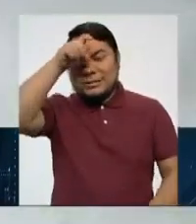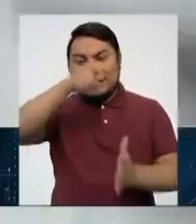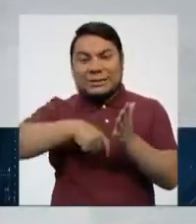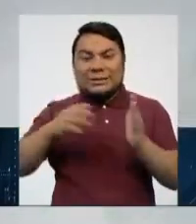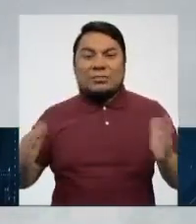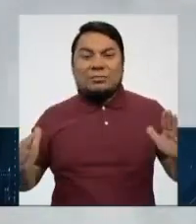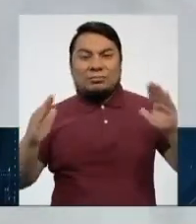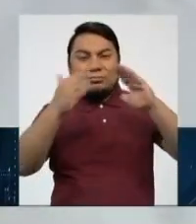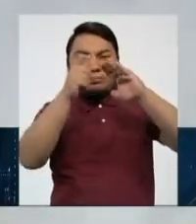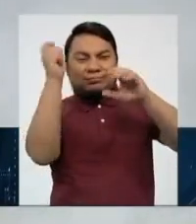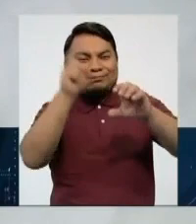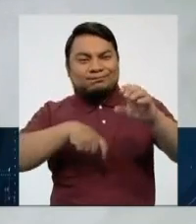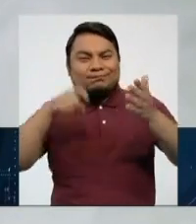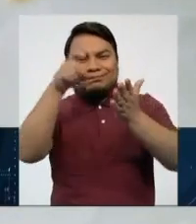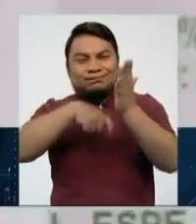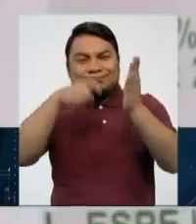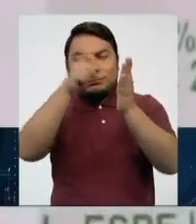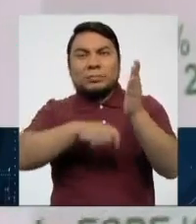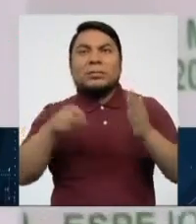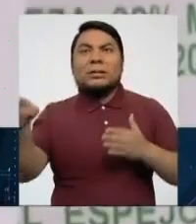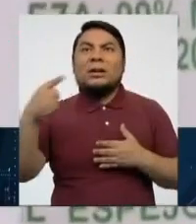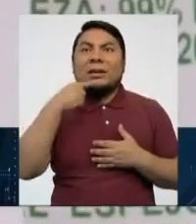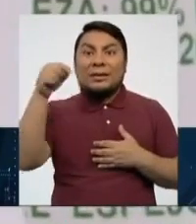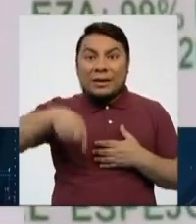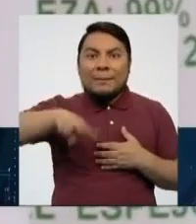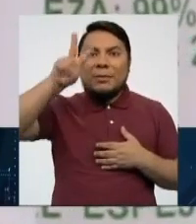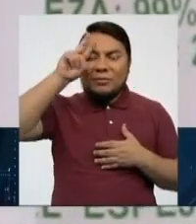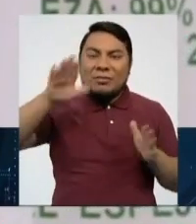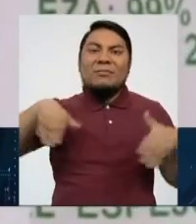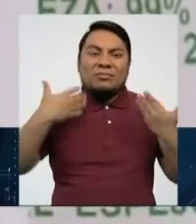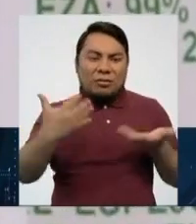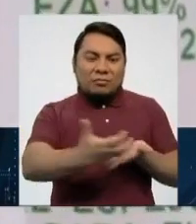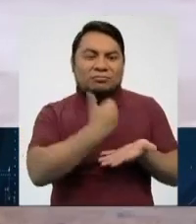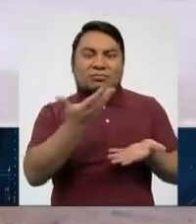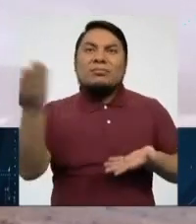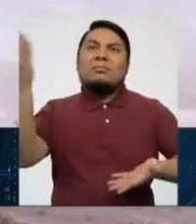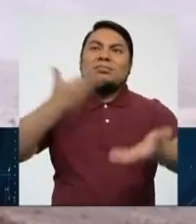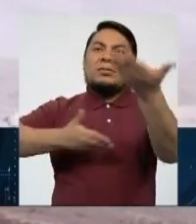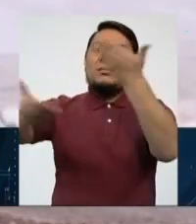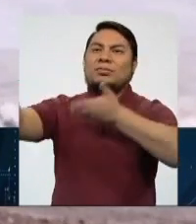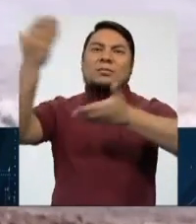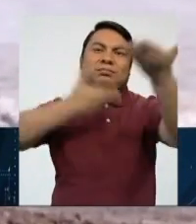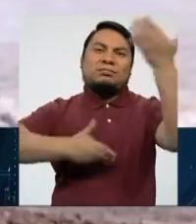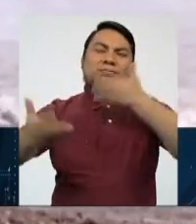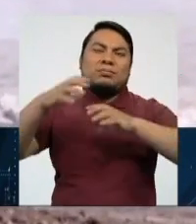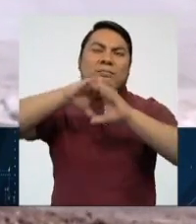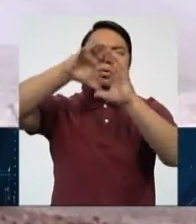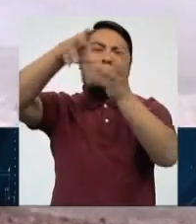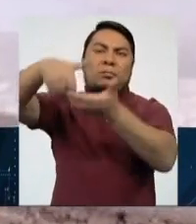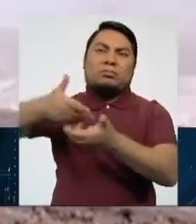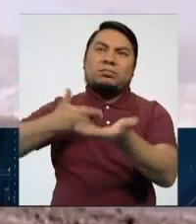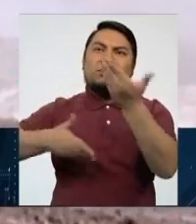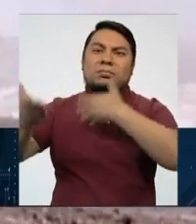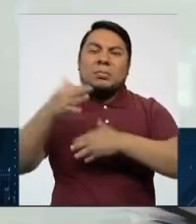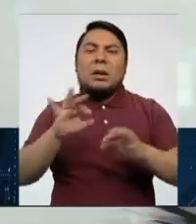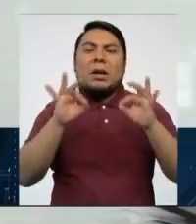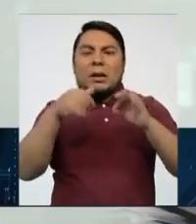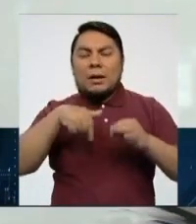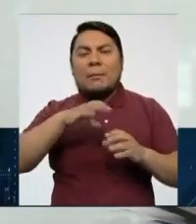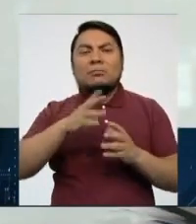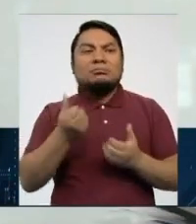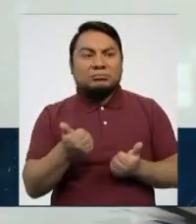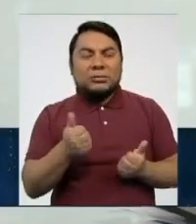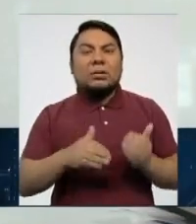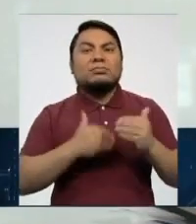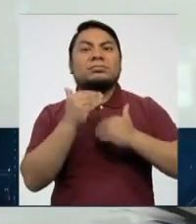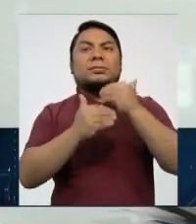Minas, estima que el Perú puede convertirse en el productor y exportador de carbonato de litio con mayor calidad en el mundo. Pero